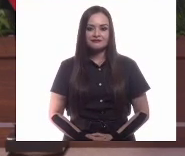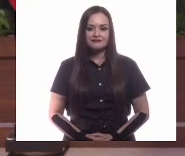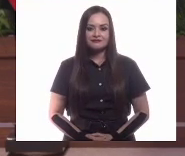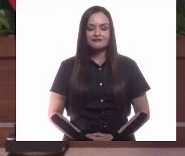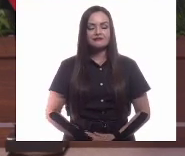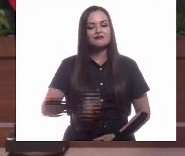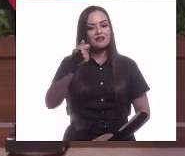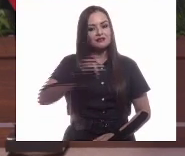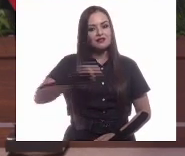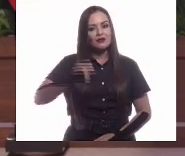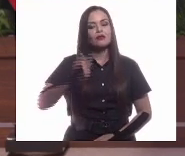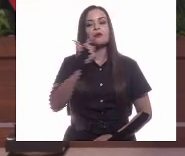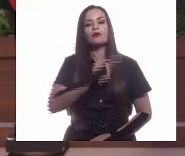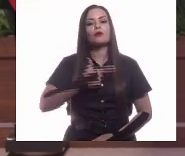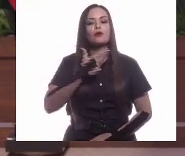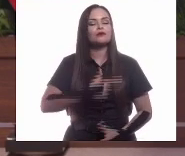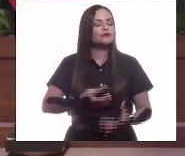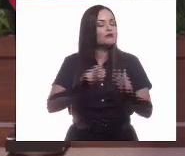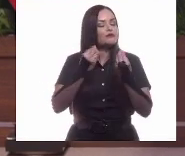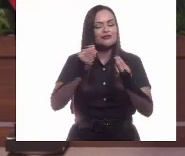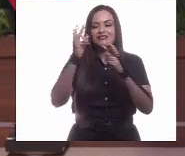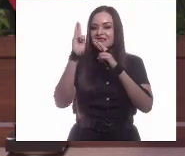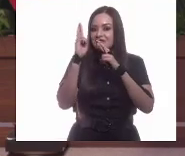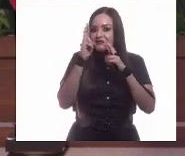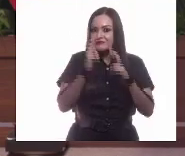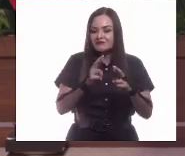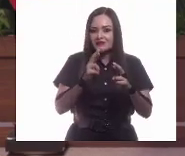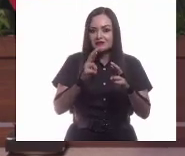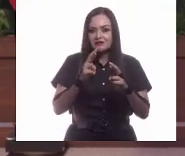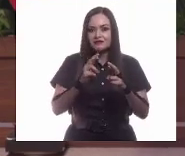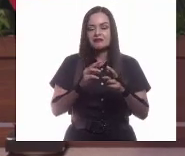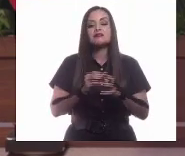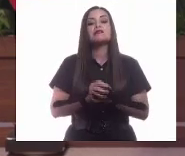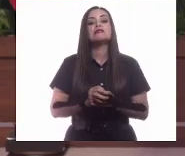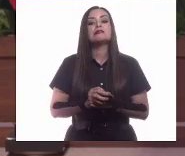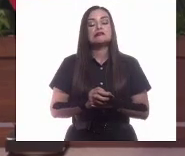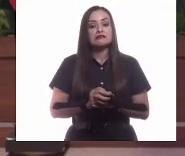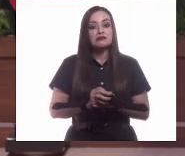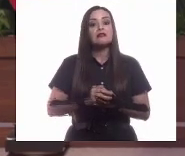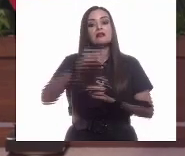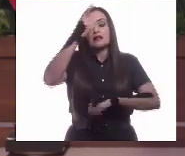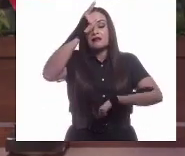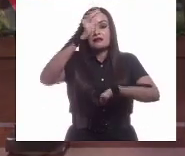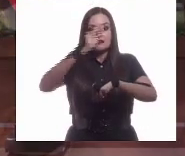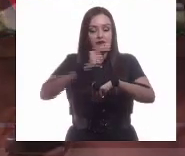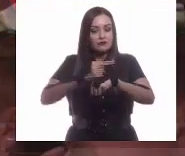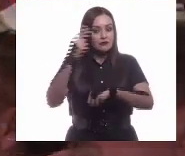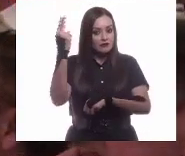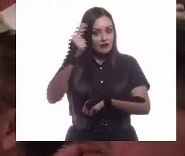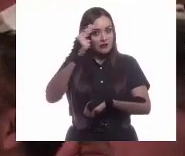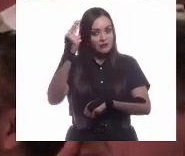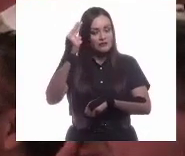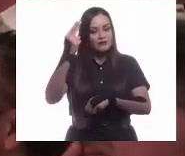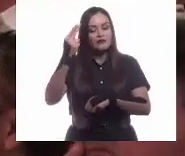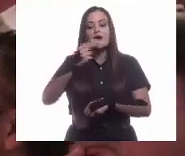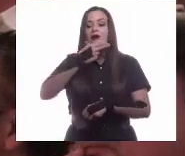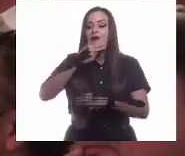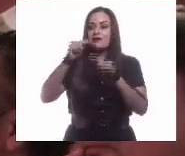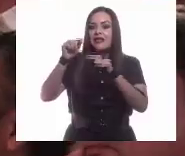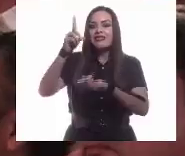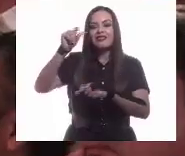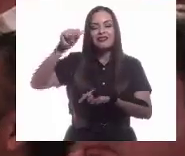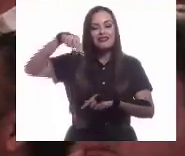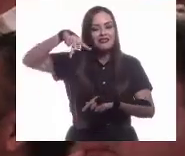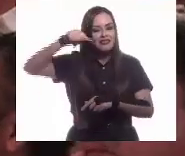Saludo con aprecio y con respeto al rector de nuestra máxima casa de estudios, Dante Arturo Salgado González, rector de la